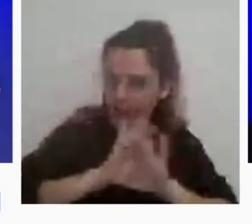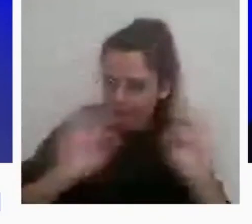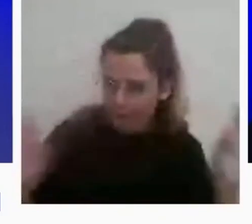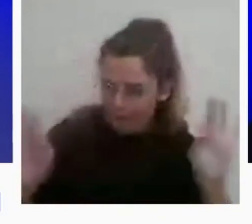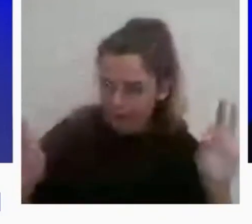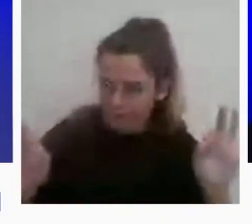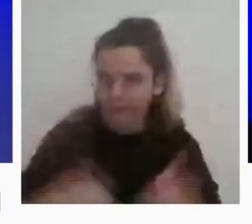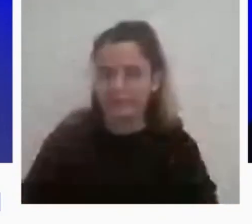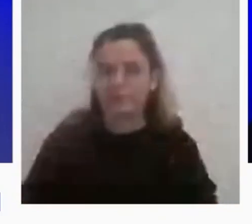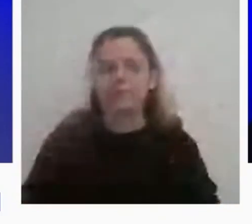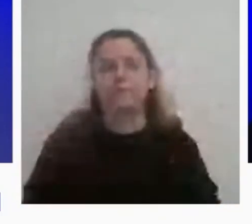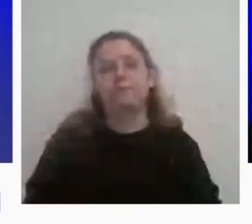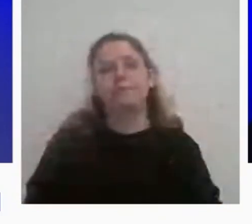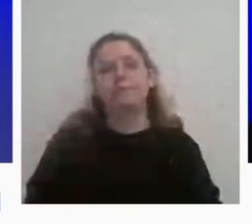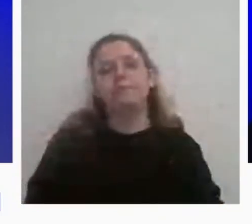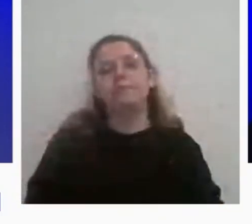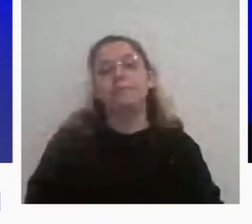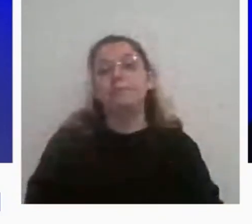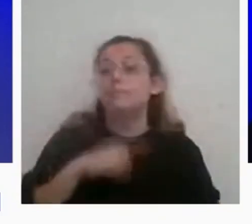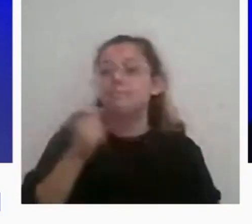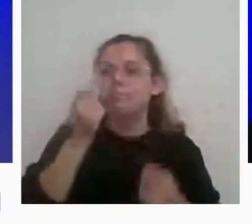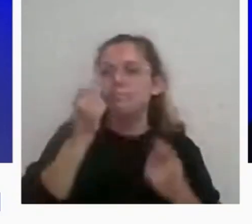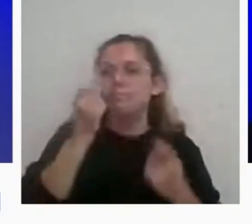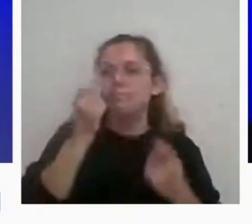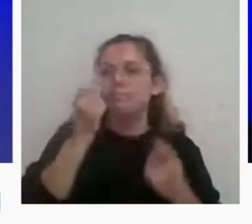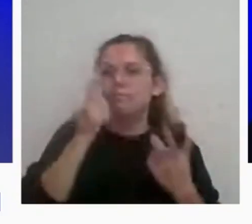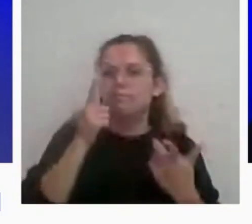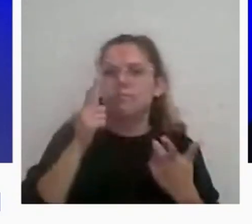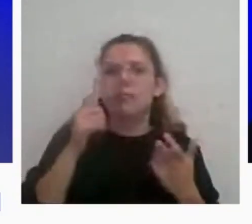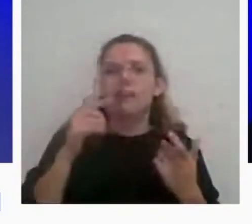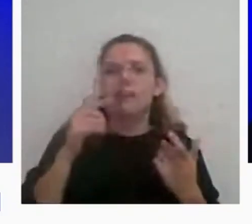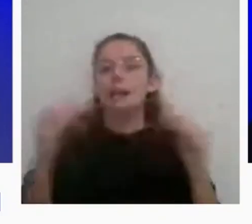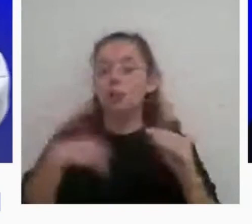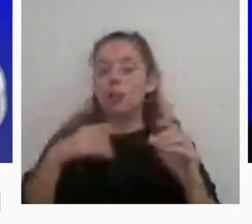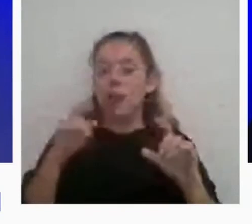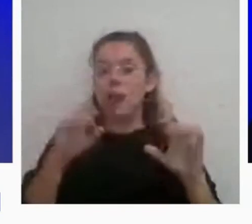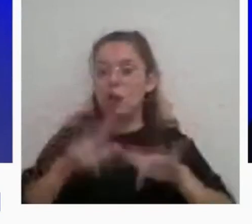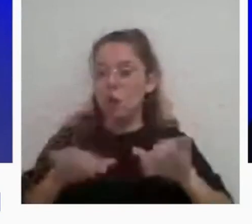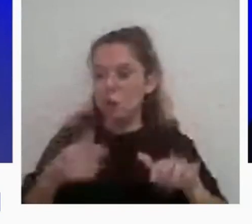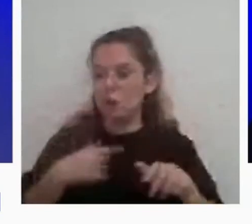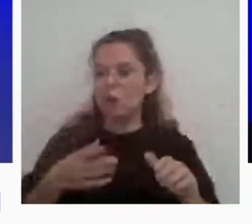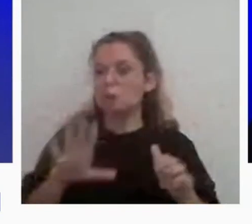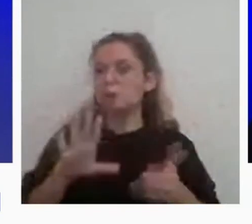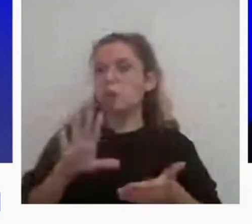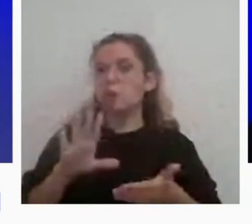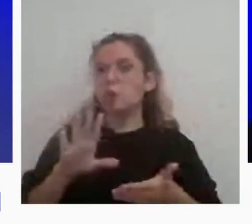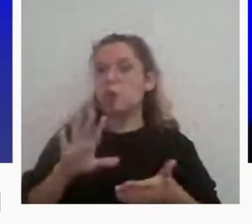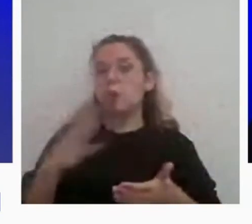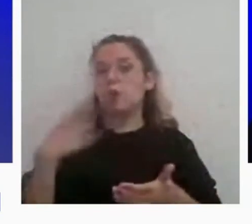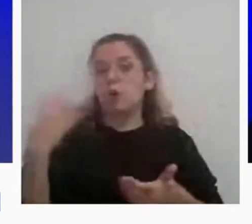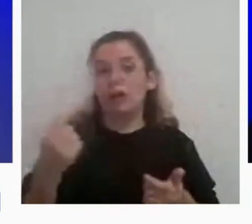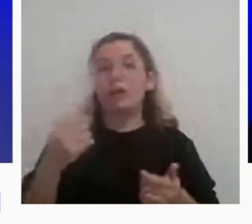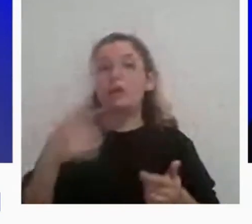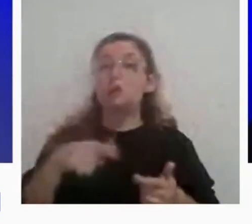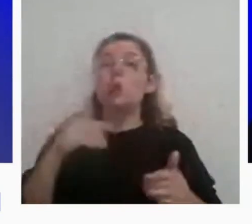rápido, caemos en Sevilla, en Andalucía Open Future, nos cogen y empezamos a desarrollar la idea. Entonces, esto fue octubre del